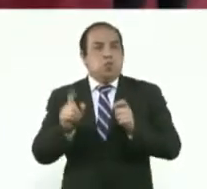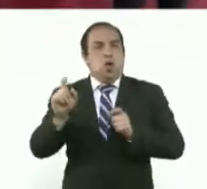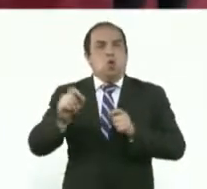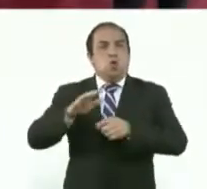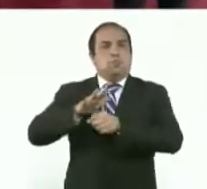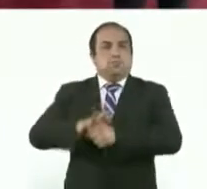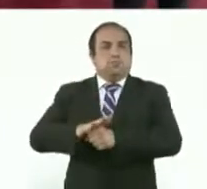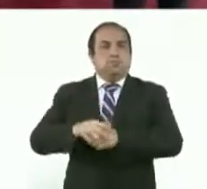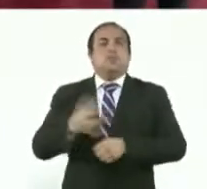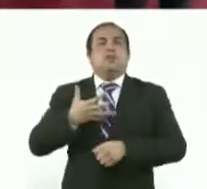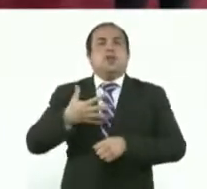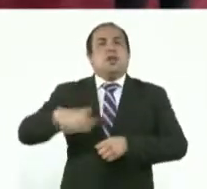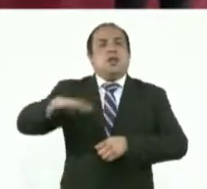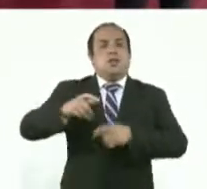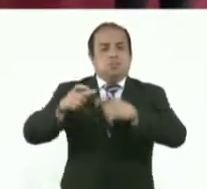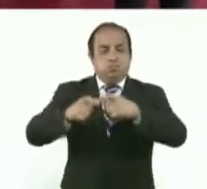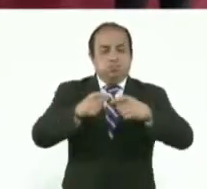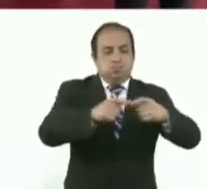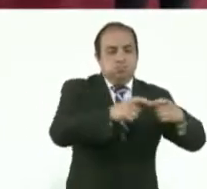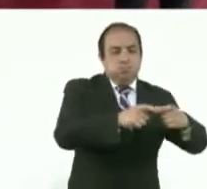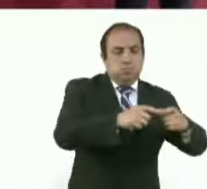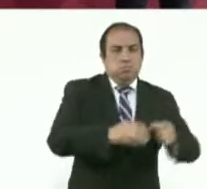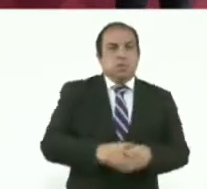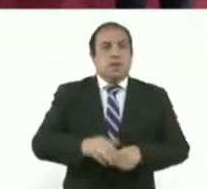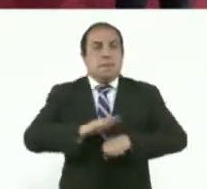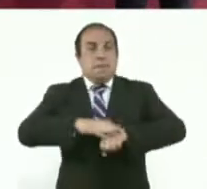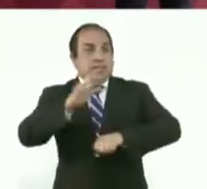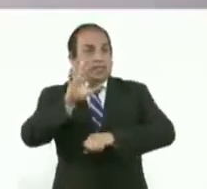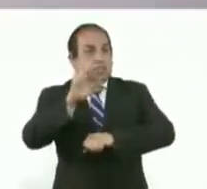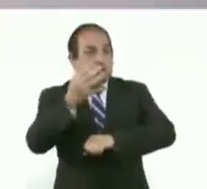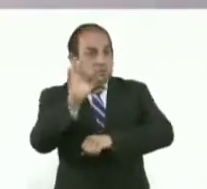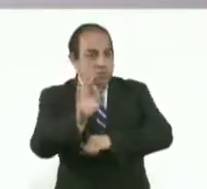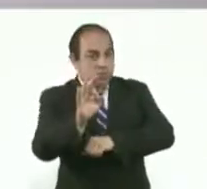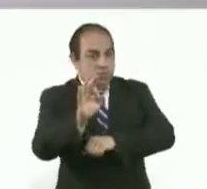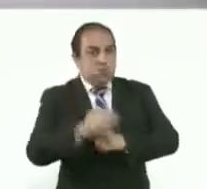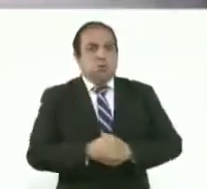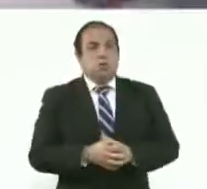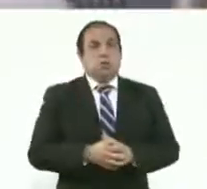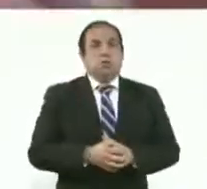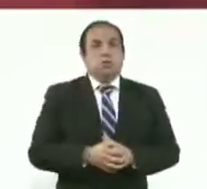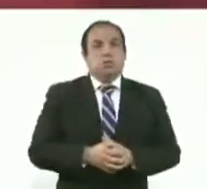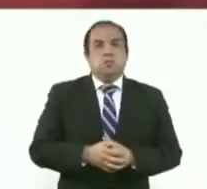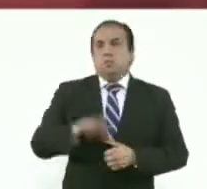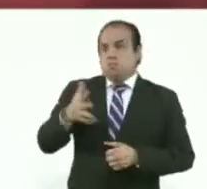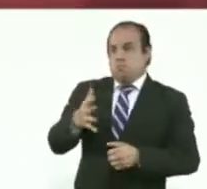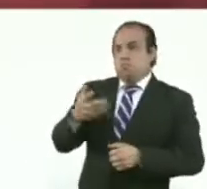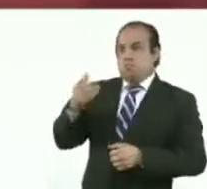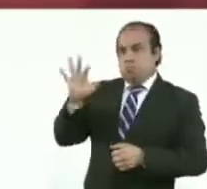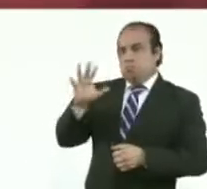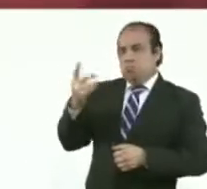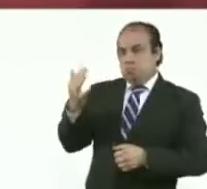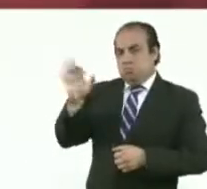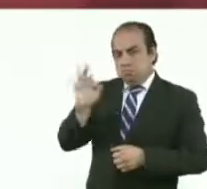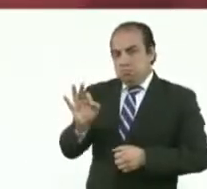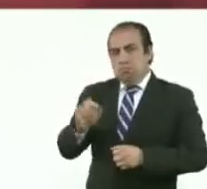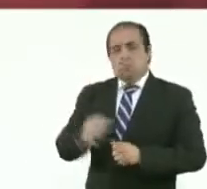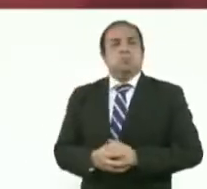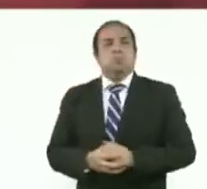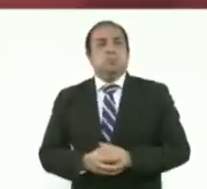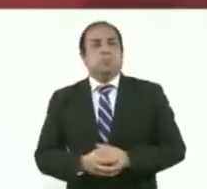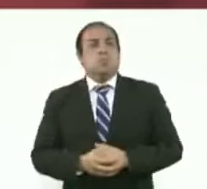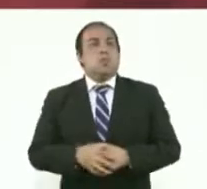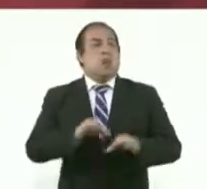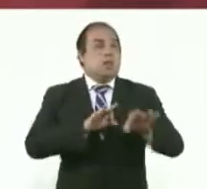de la sectorización. ¿Podríamos decir que más del 50% o no? Del orden del 50%. Gracias. Y justamente